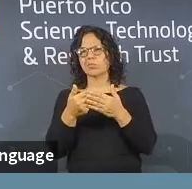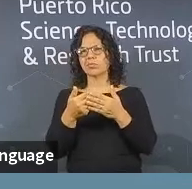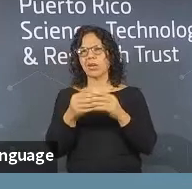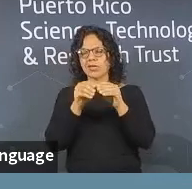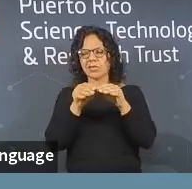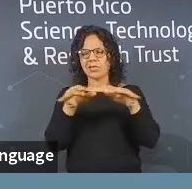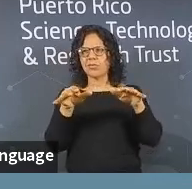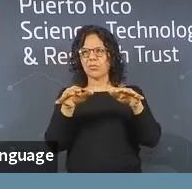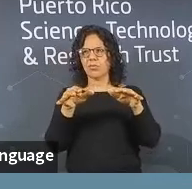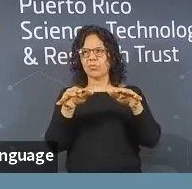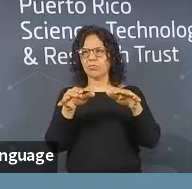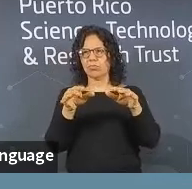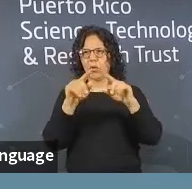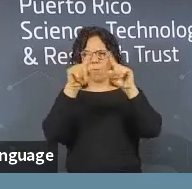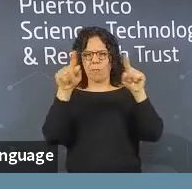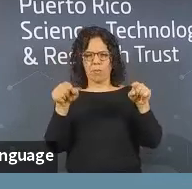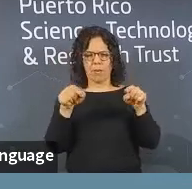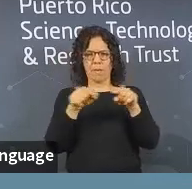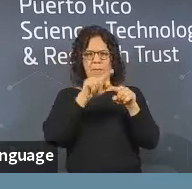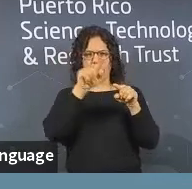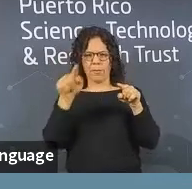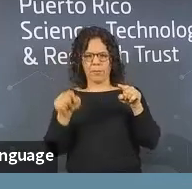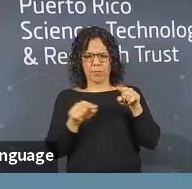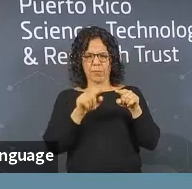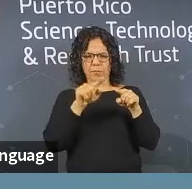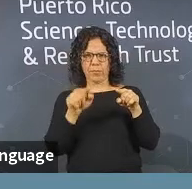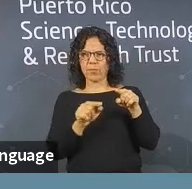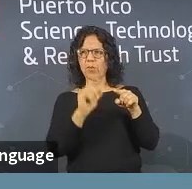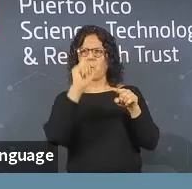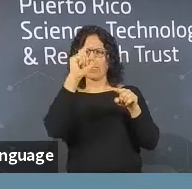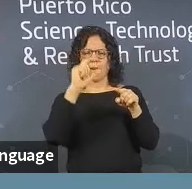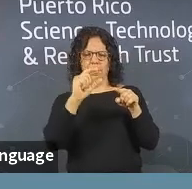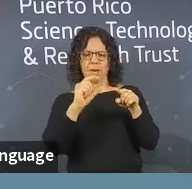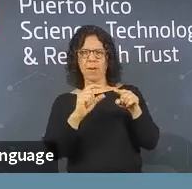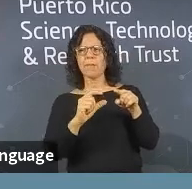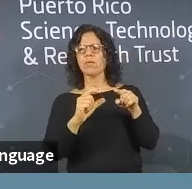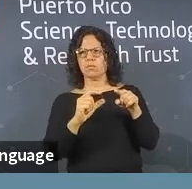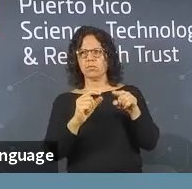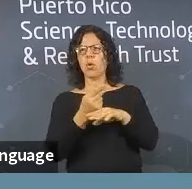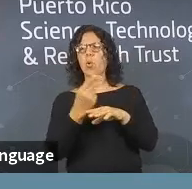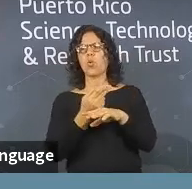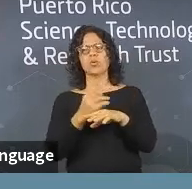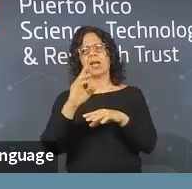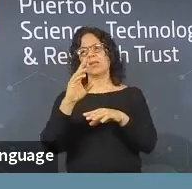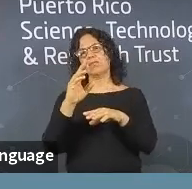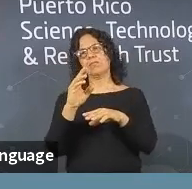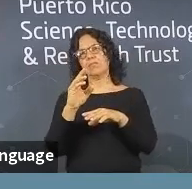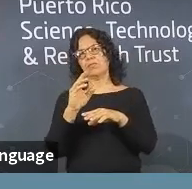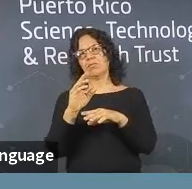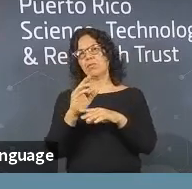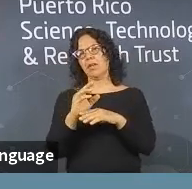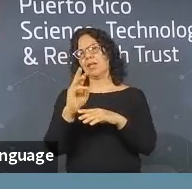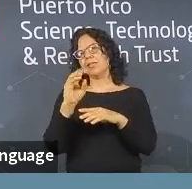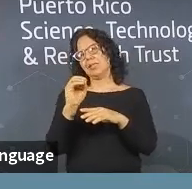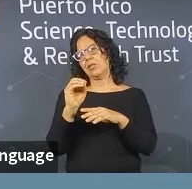que estamos utilizando. Y pues termonebulizadora usualmente se maneja entre las 5 micras, usualmente, no siempre, depende del